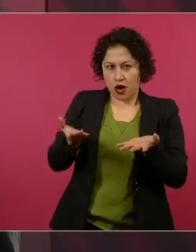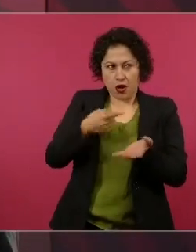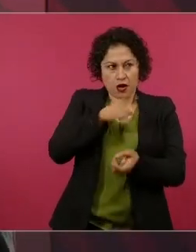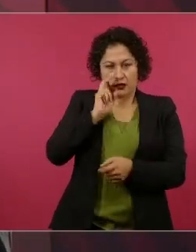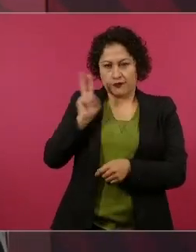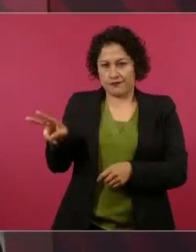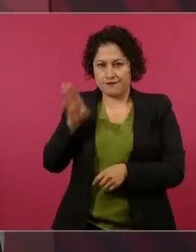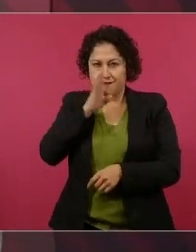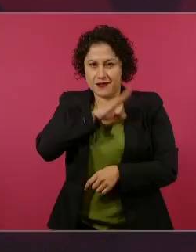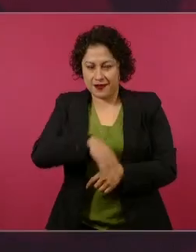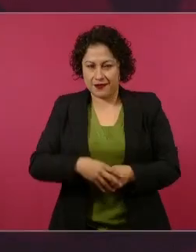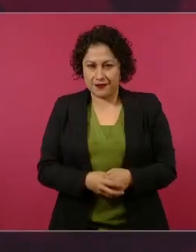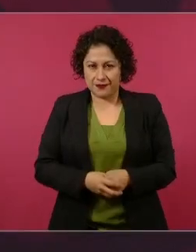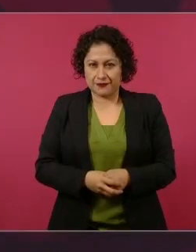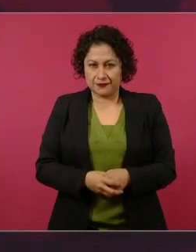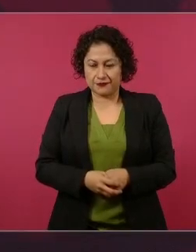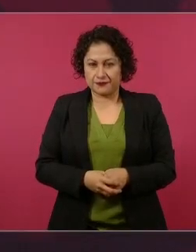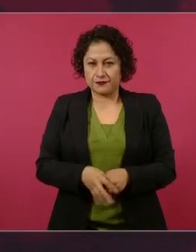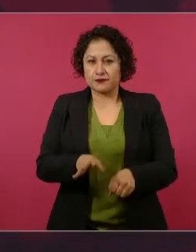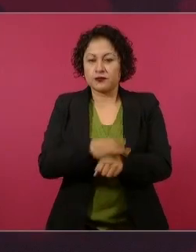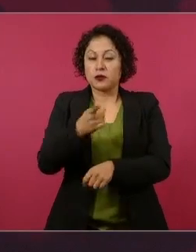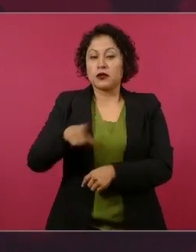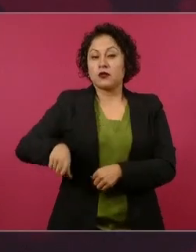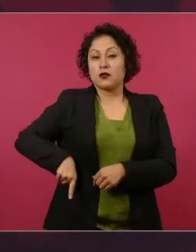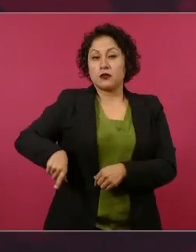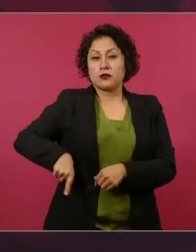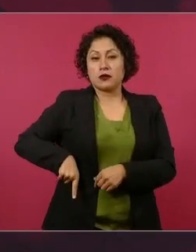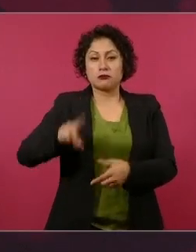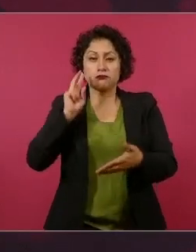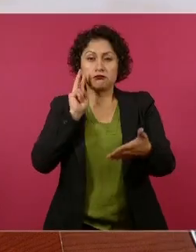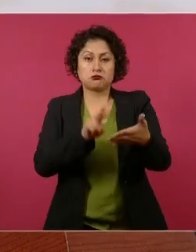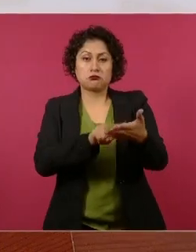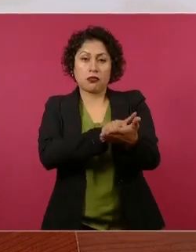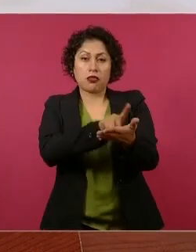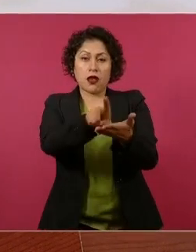tenga un banco.